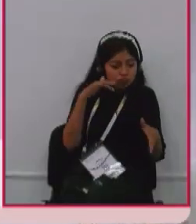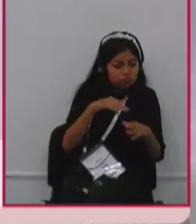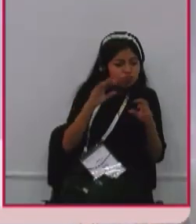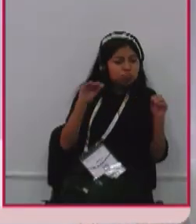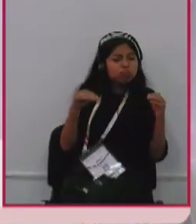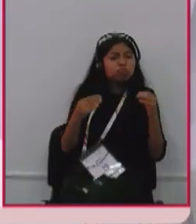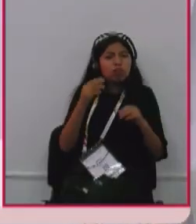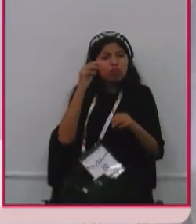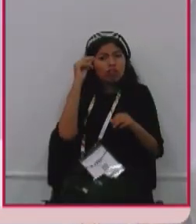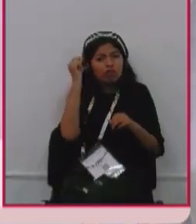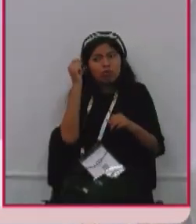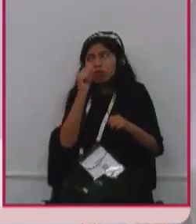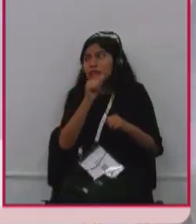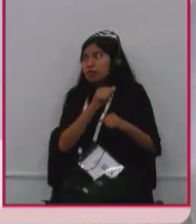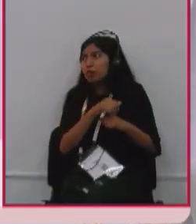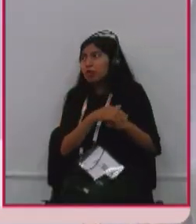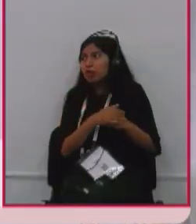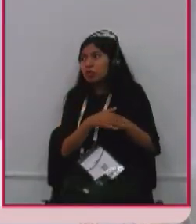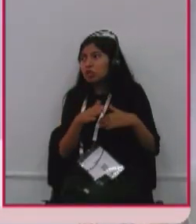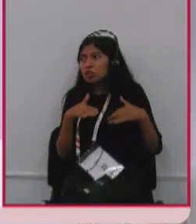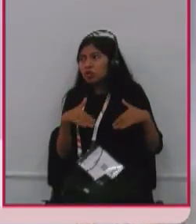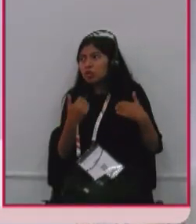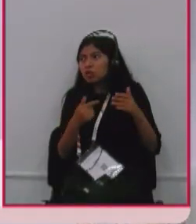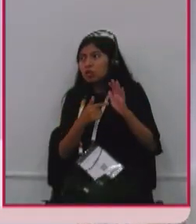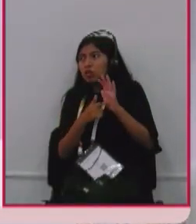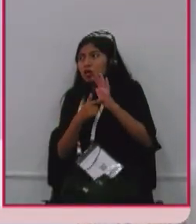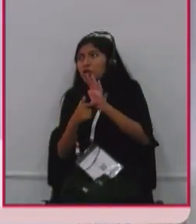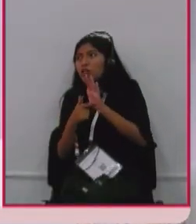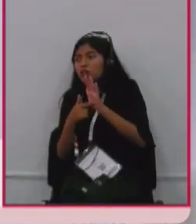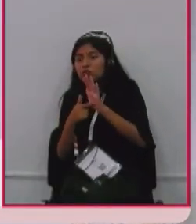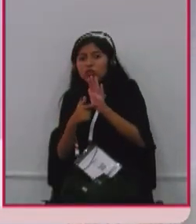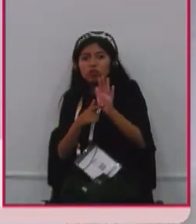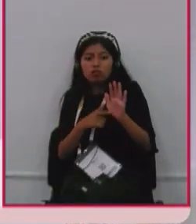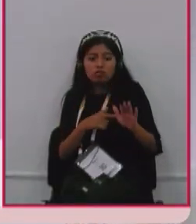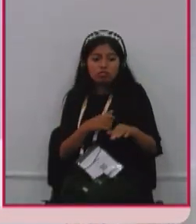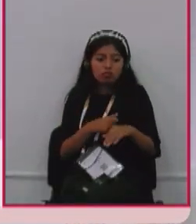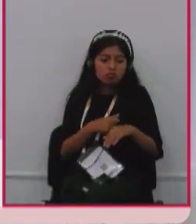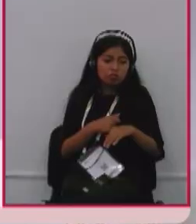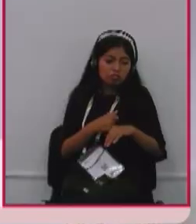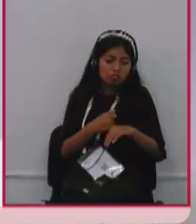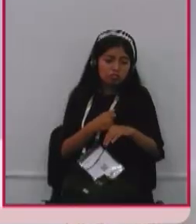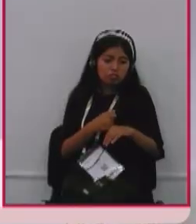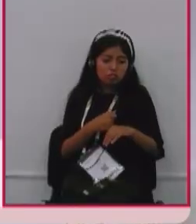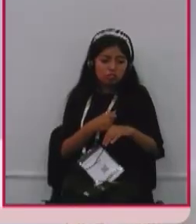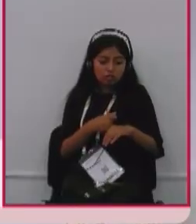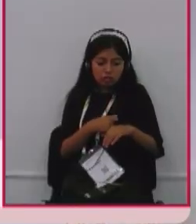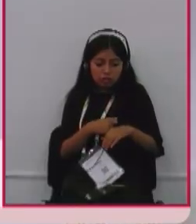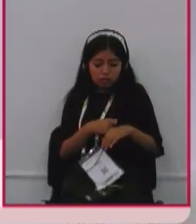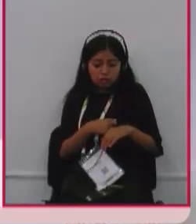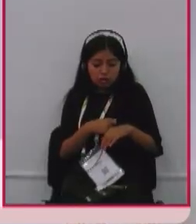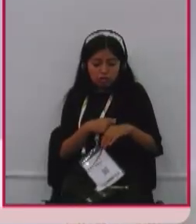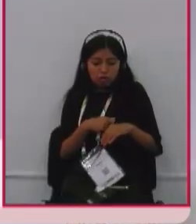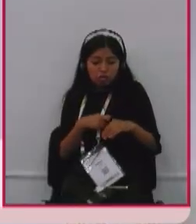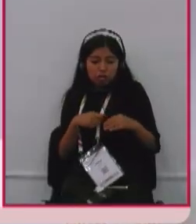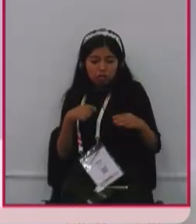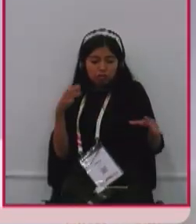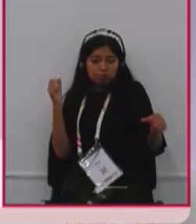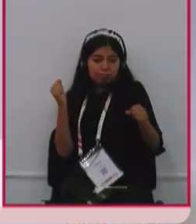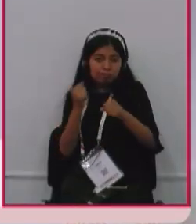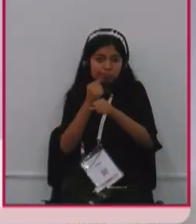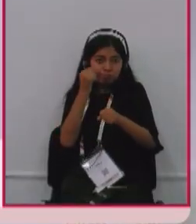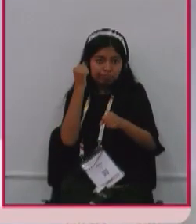forma rápida que ustedes pudieran, y las compañías mineras pudieran, en sus propios laboratorios, simular una celda Jameson. Y logramos desarrollar